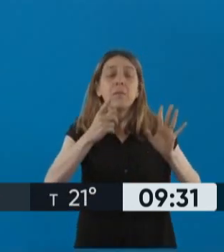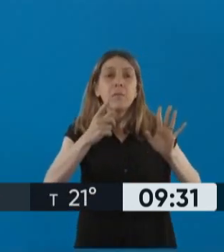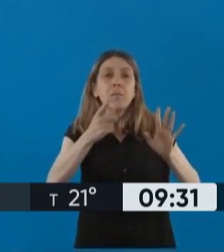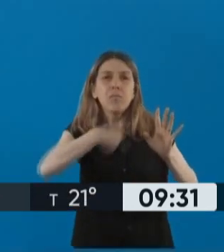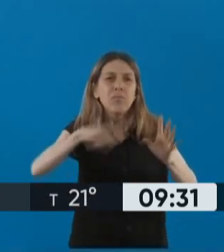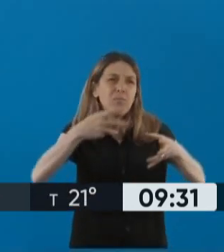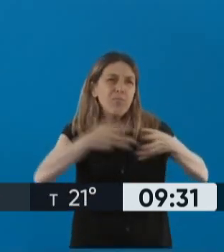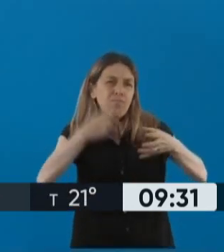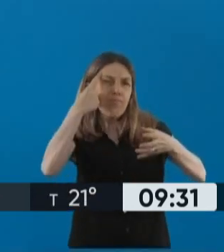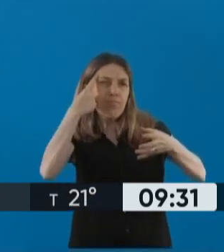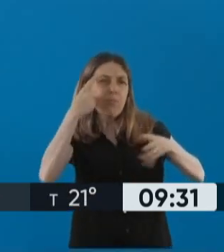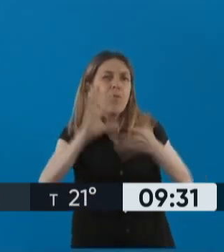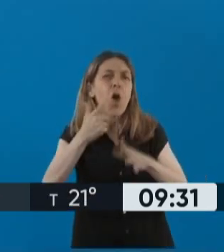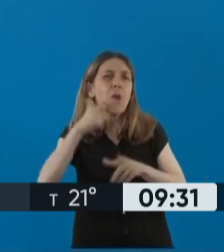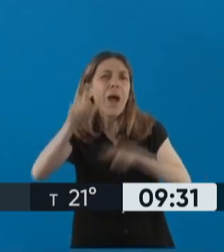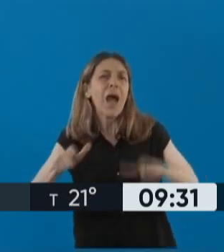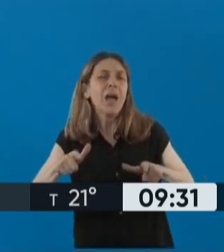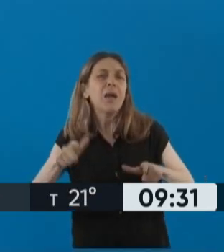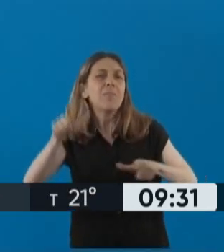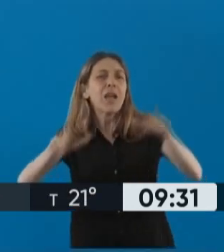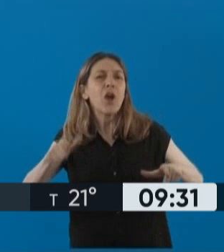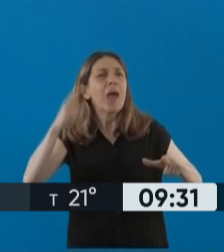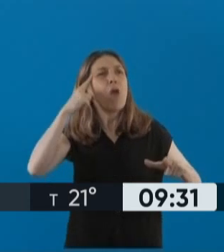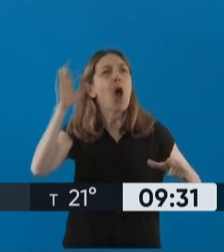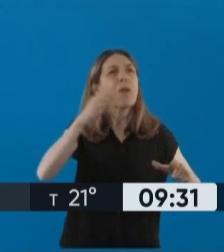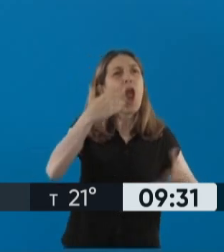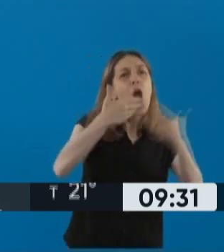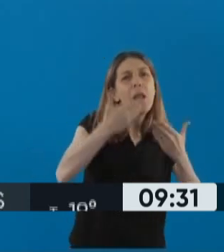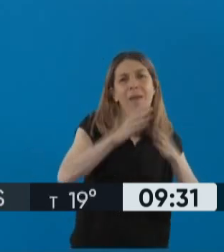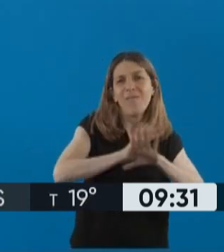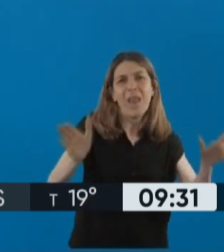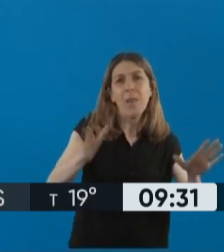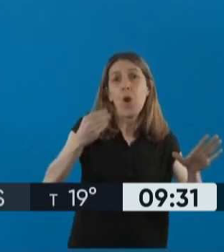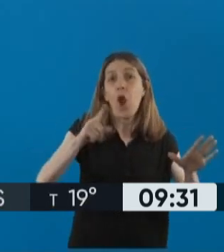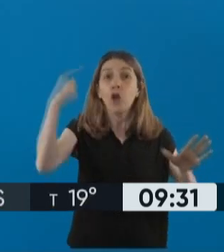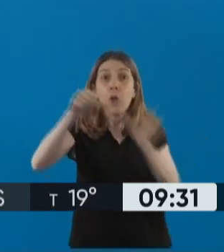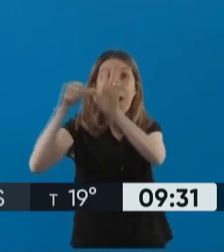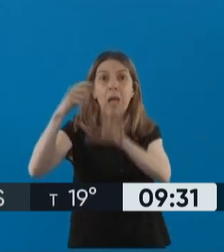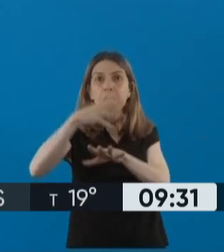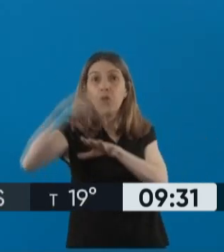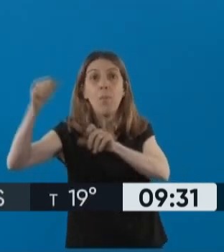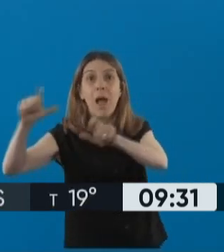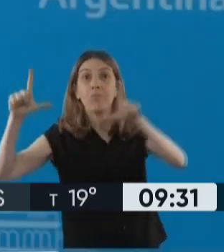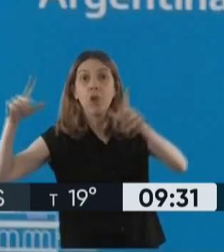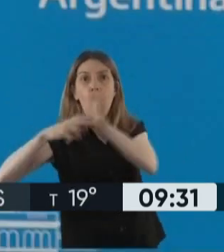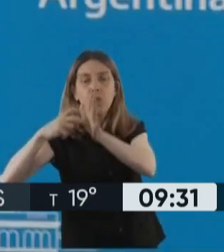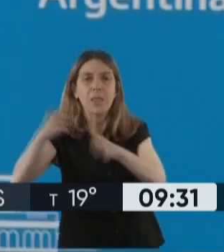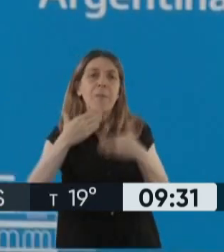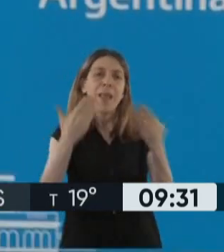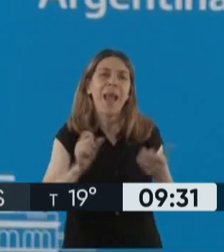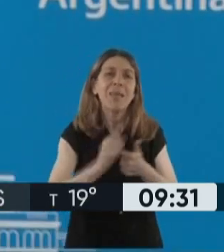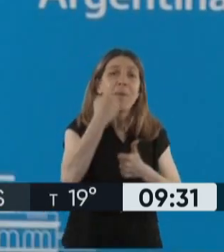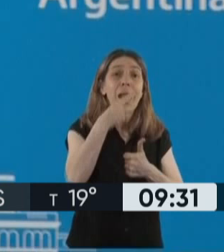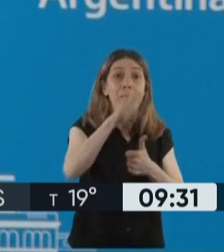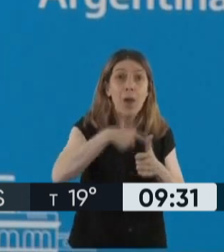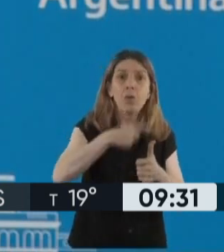evitar ese tipo de declaraciones personales que después son tomados por otros países como declaraciones oficiales. Gracias. Gracias. La respuesta a la primera